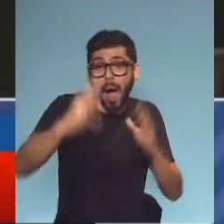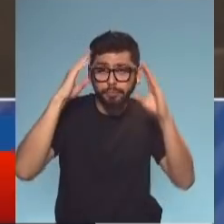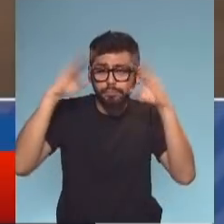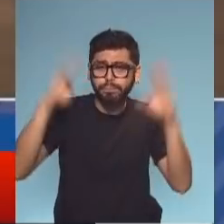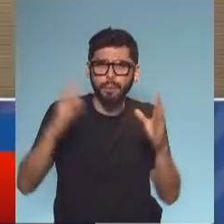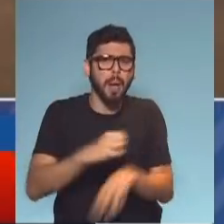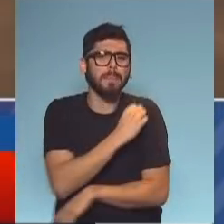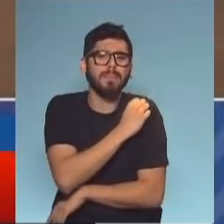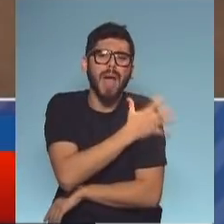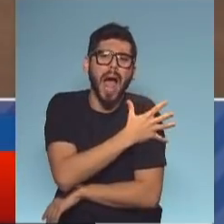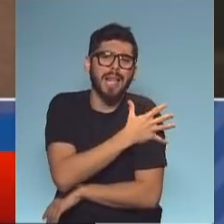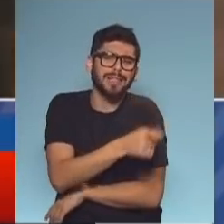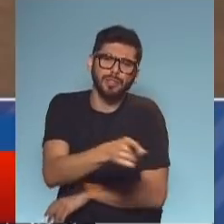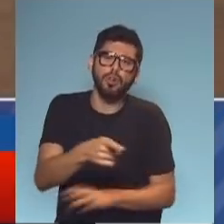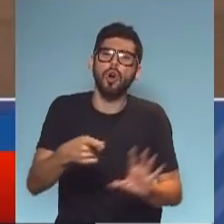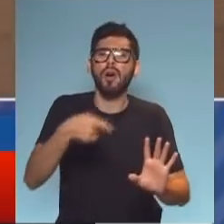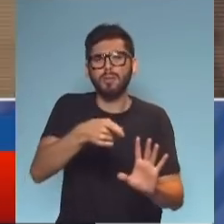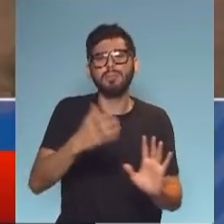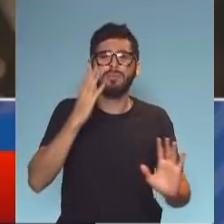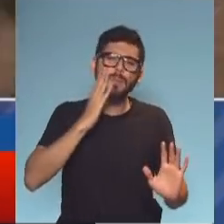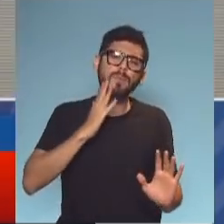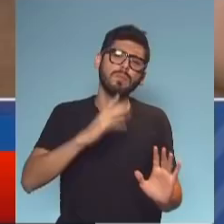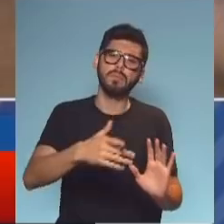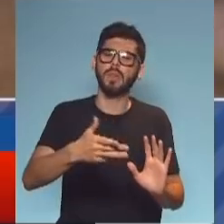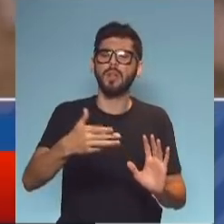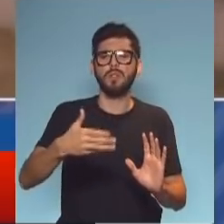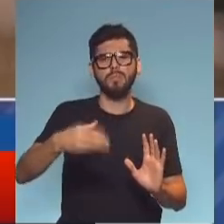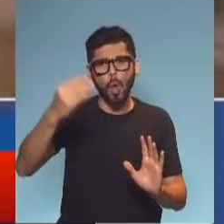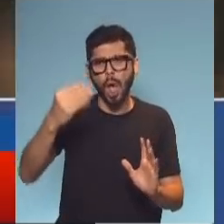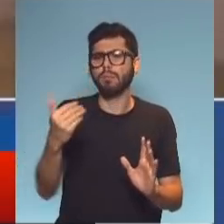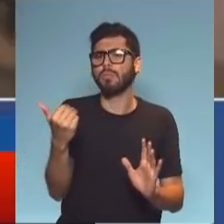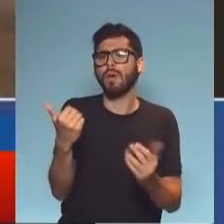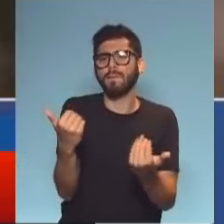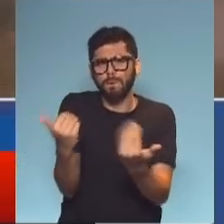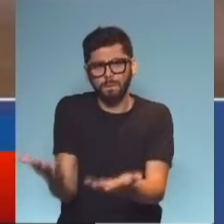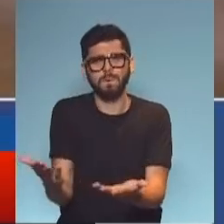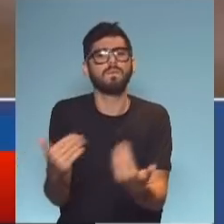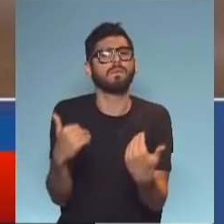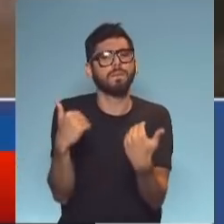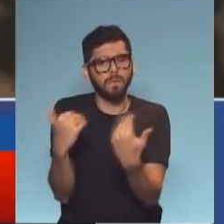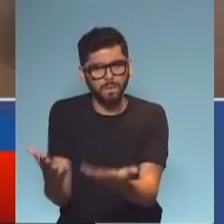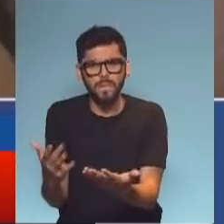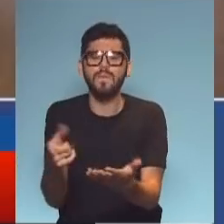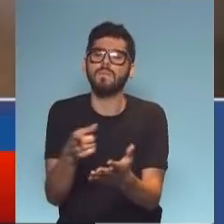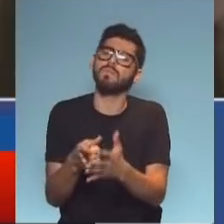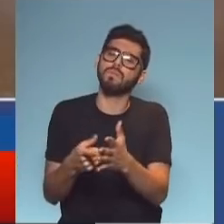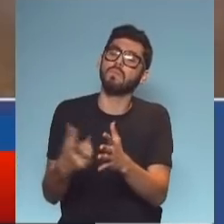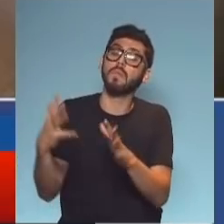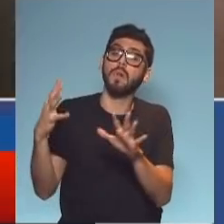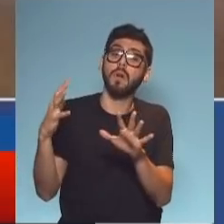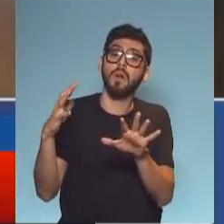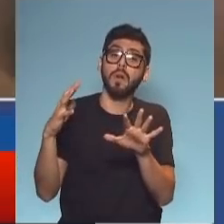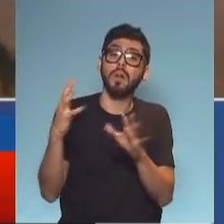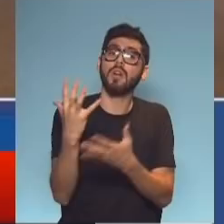pueblo palestino ha sido muy generoso, ha tendido la mano hacia Israel y ha aceptado convivir